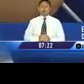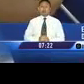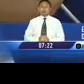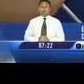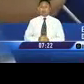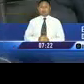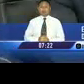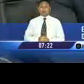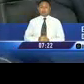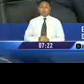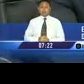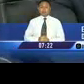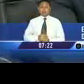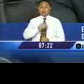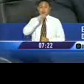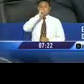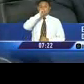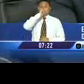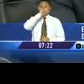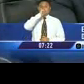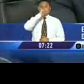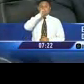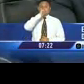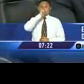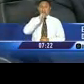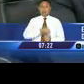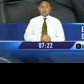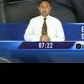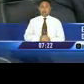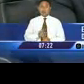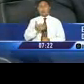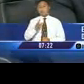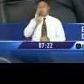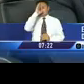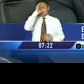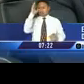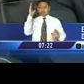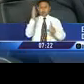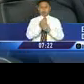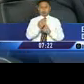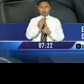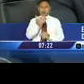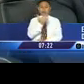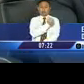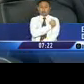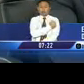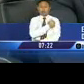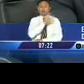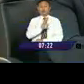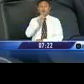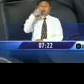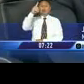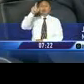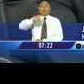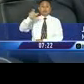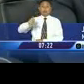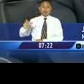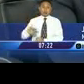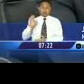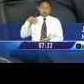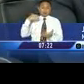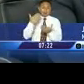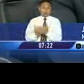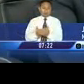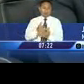esta dosis. Una proyección de una meta de vacunar 4 millones adicionales hasta